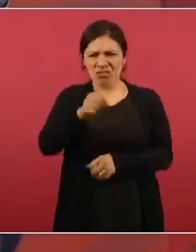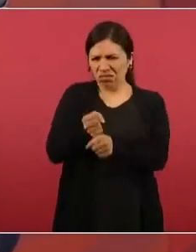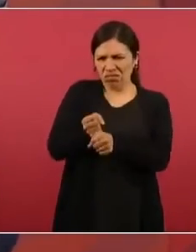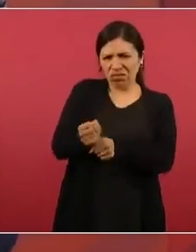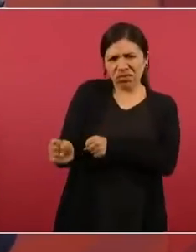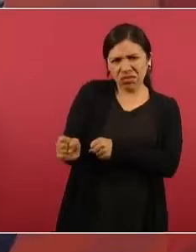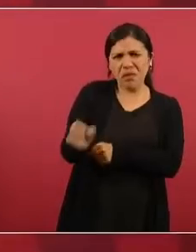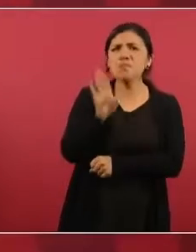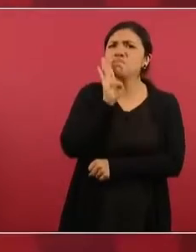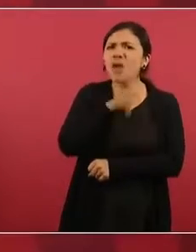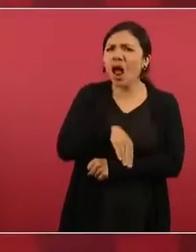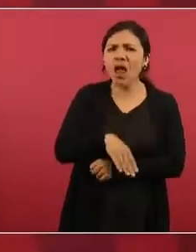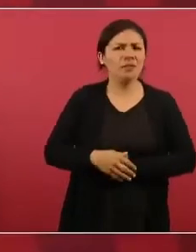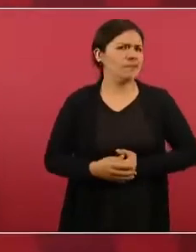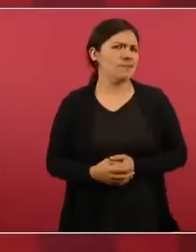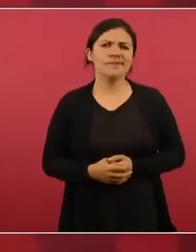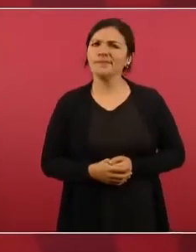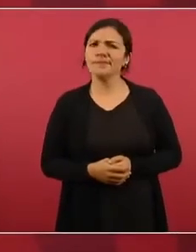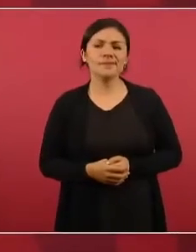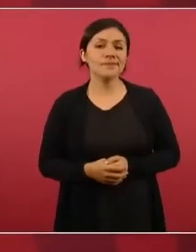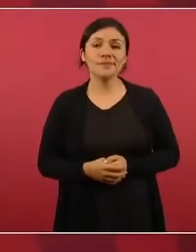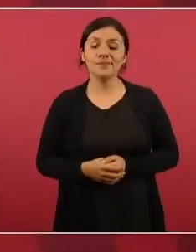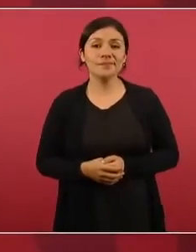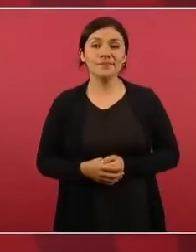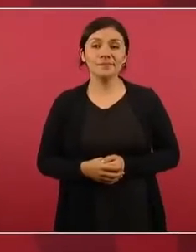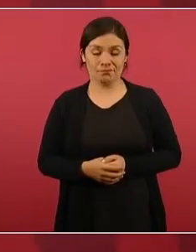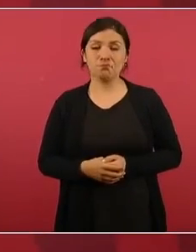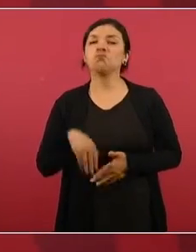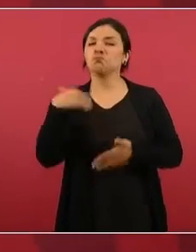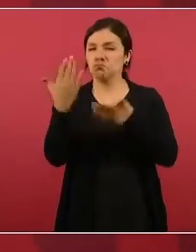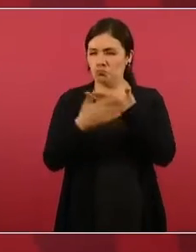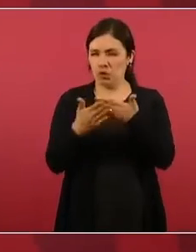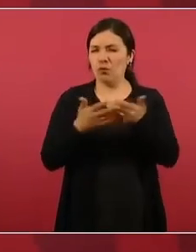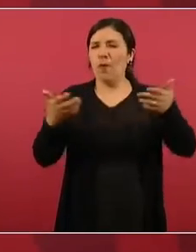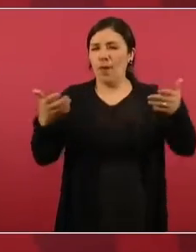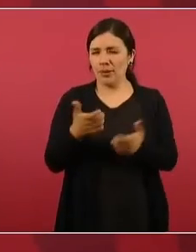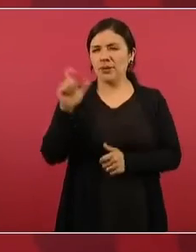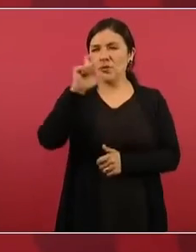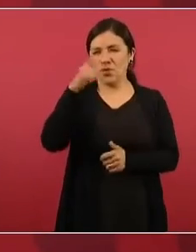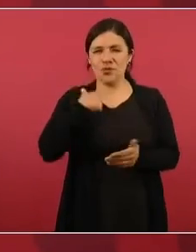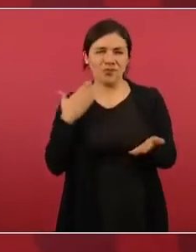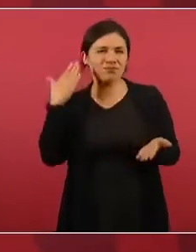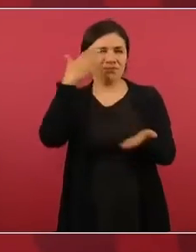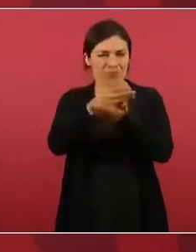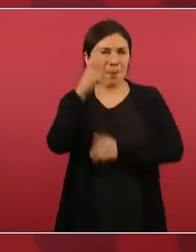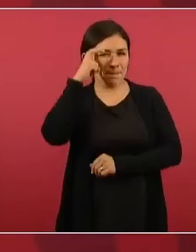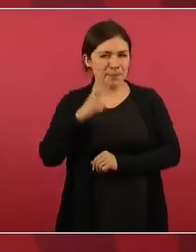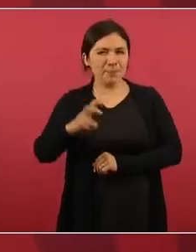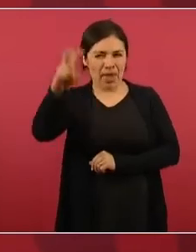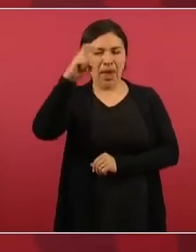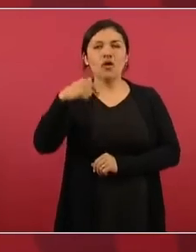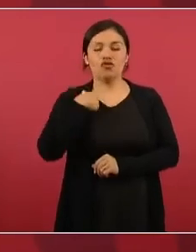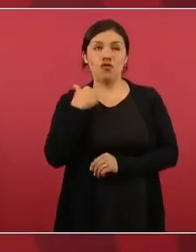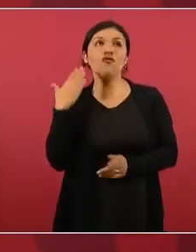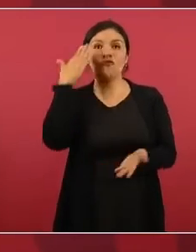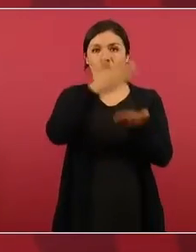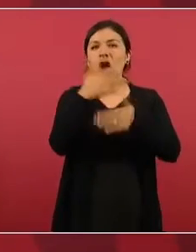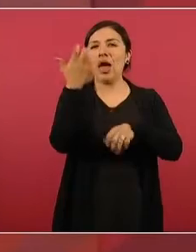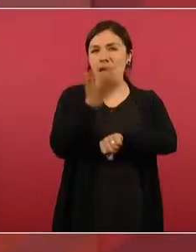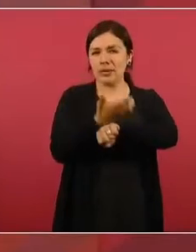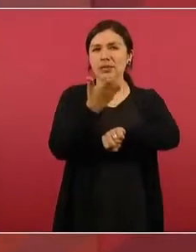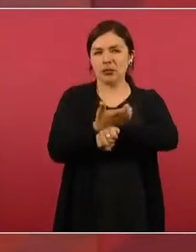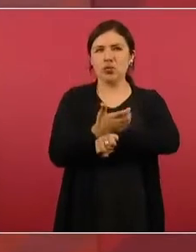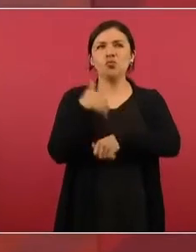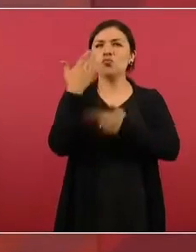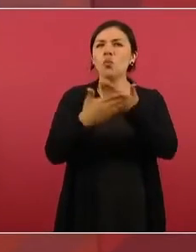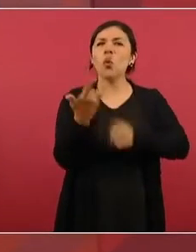maltrato. Y una de las cosas que vamos a hacer ahora que voy a viajar, porque voy a estar en Estados Unidos